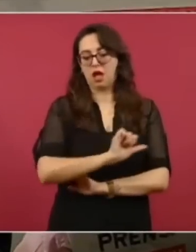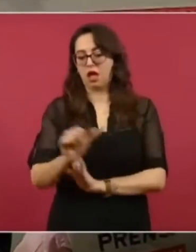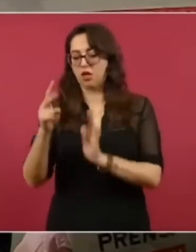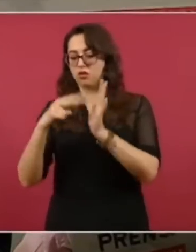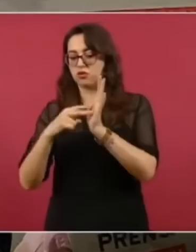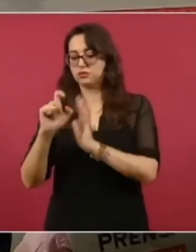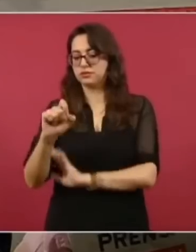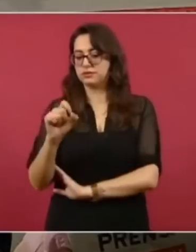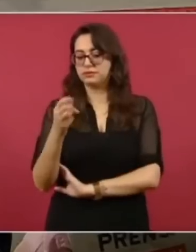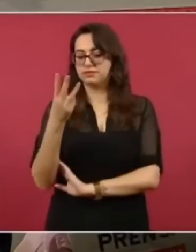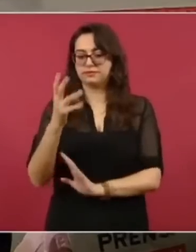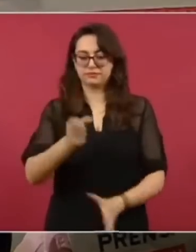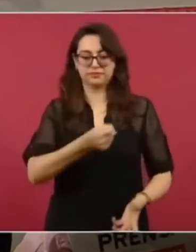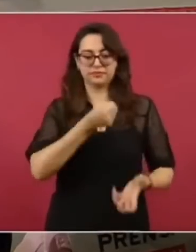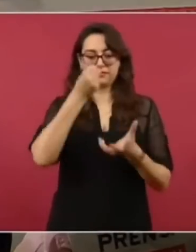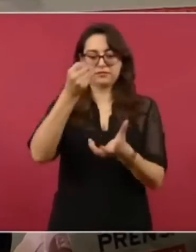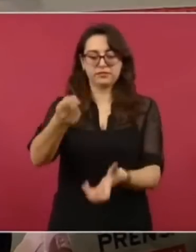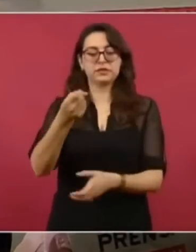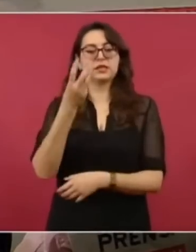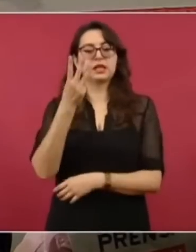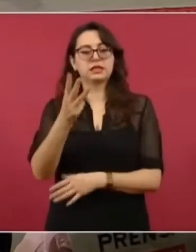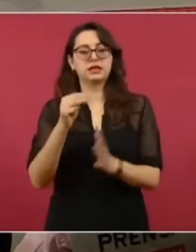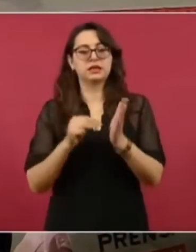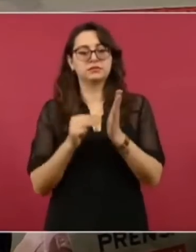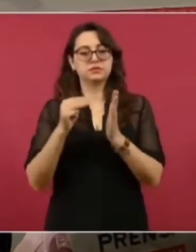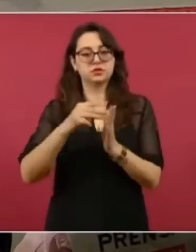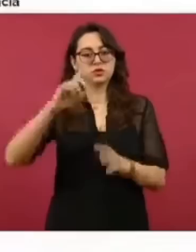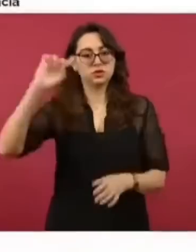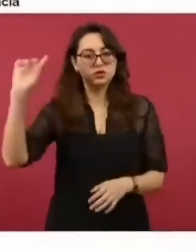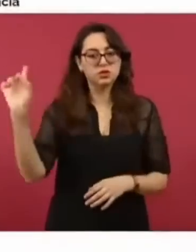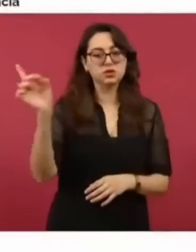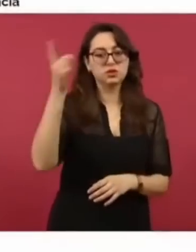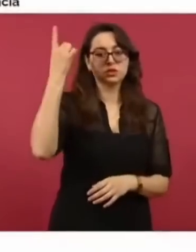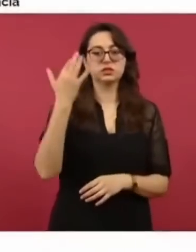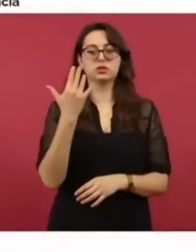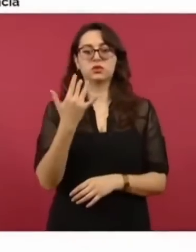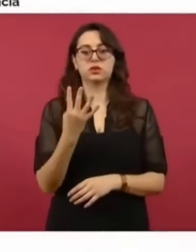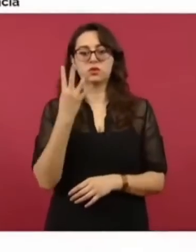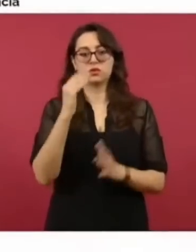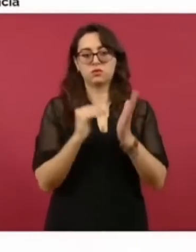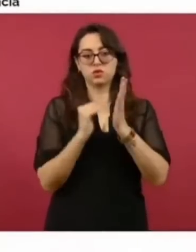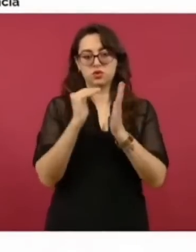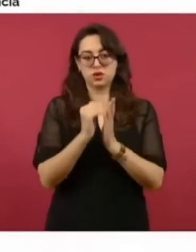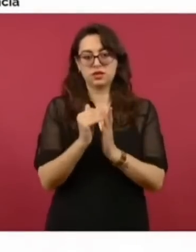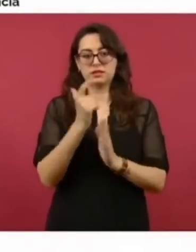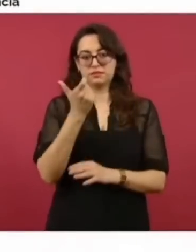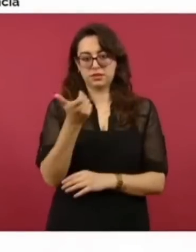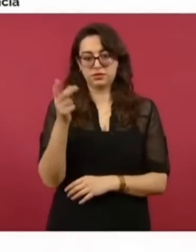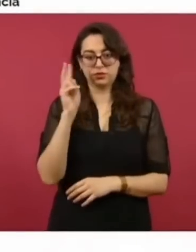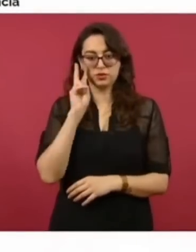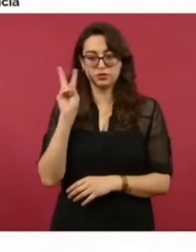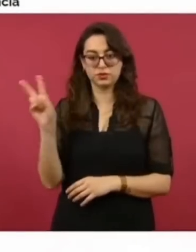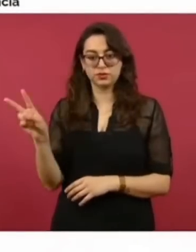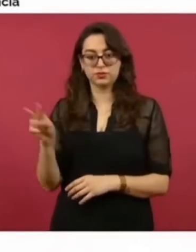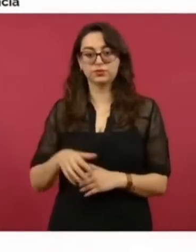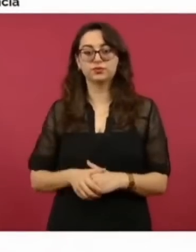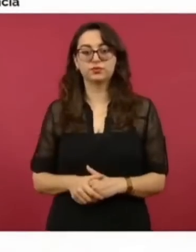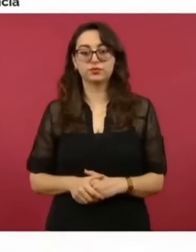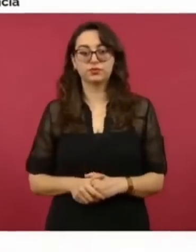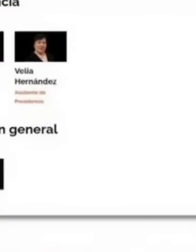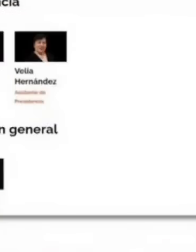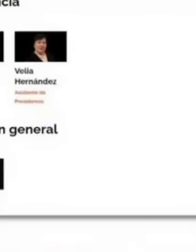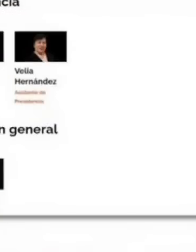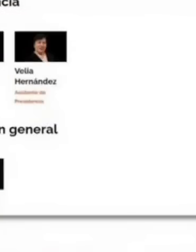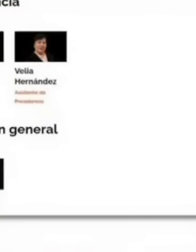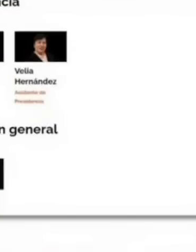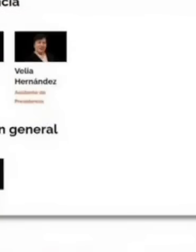la USAID $3 millones, 54 millones de pesos. Pero ¿quiénes son